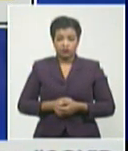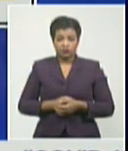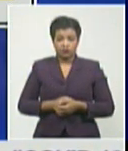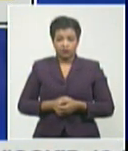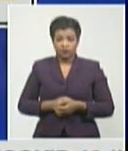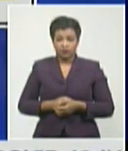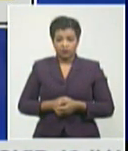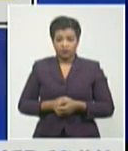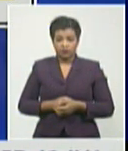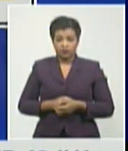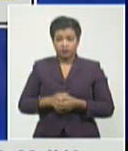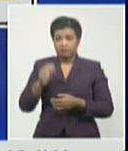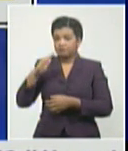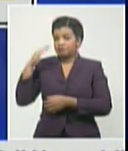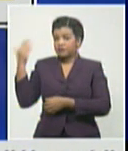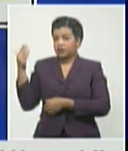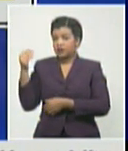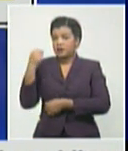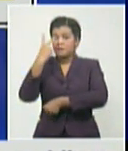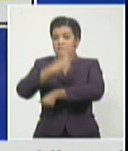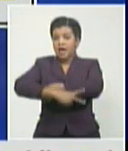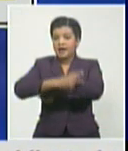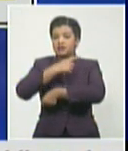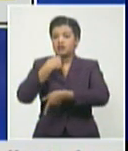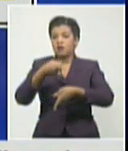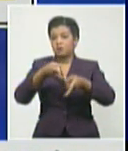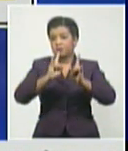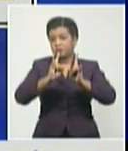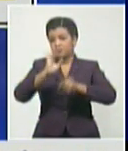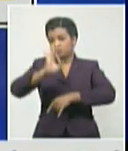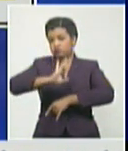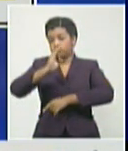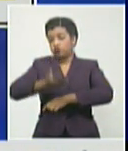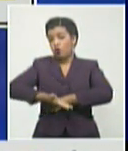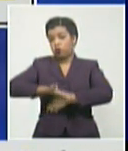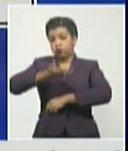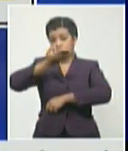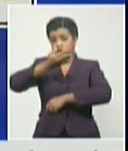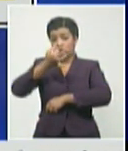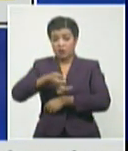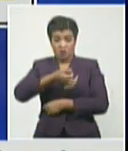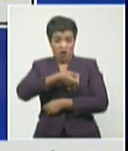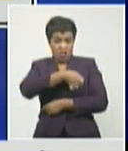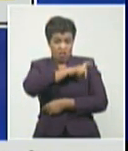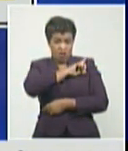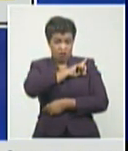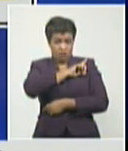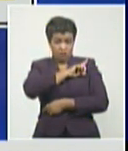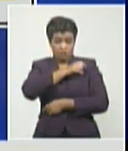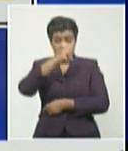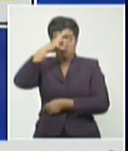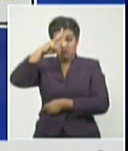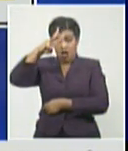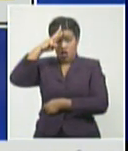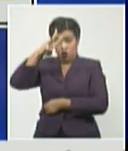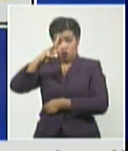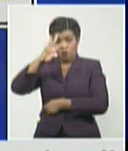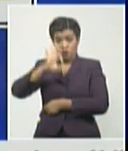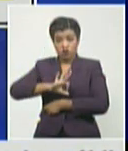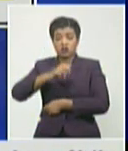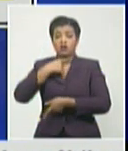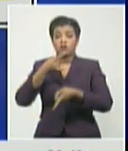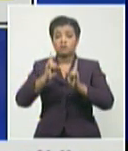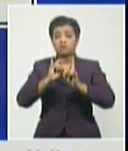los países con una mayor letalidad que en el día de ayer médico con una letalidad de